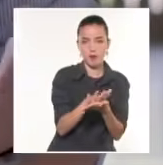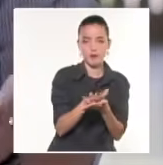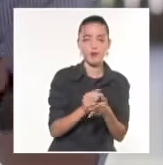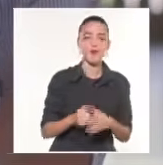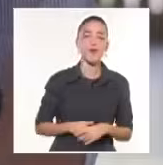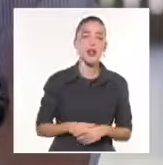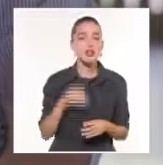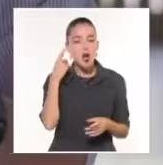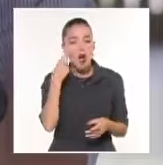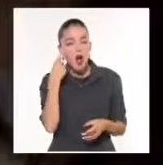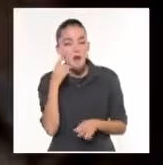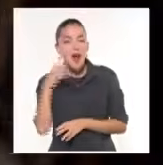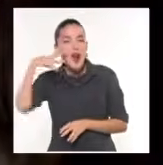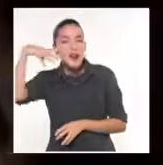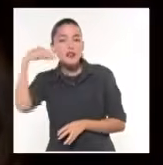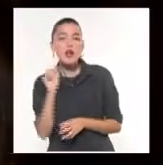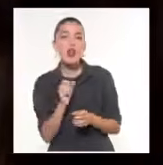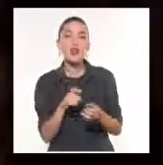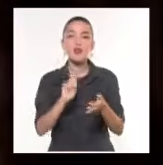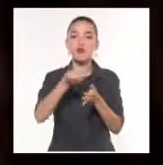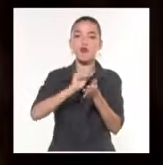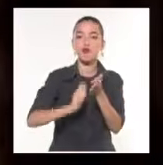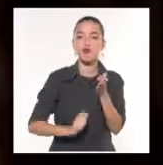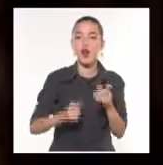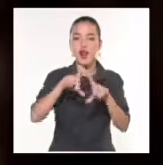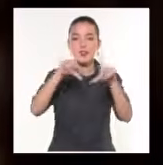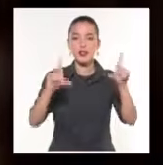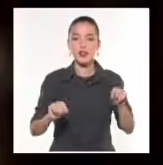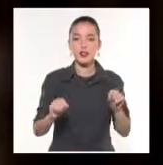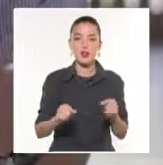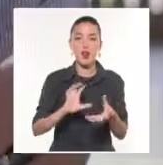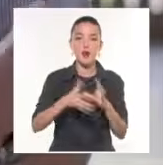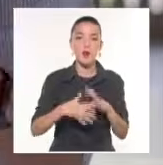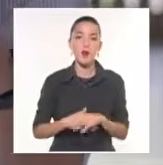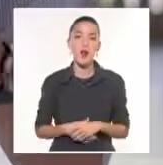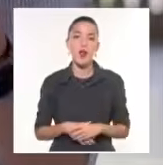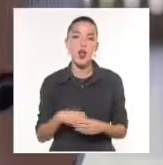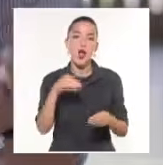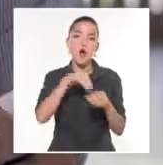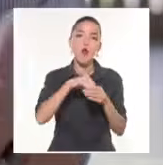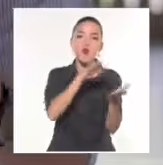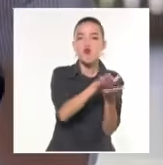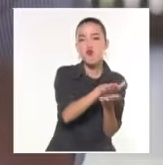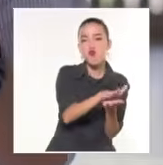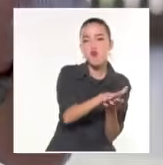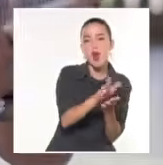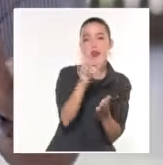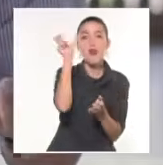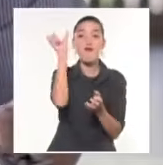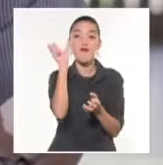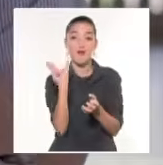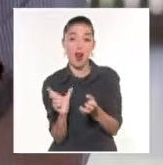para entender y escribir texto en la variante cubana del español. Esto quiere decir que capturen las frases más comunes, las maneras de decir, los